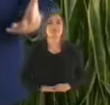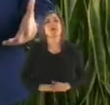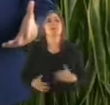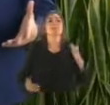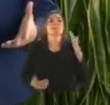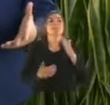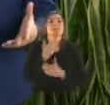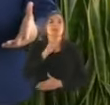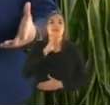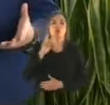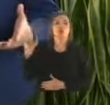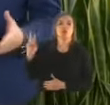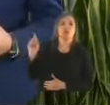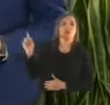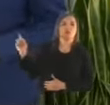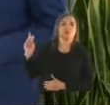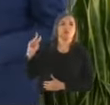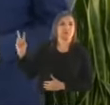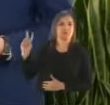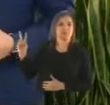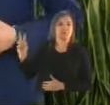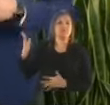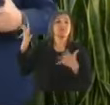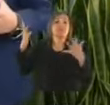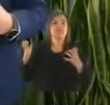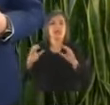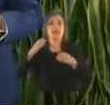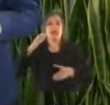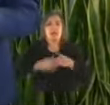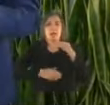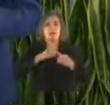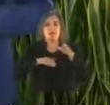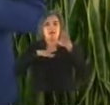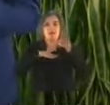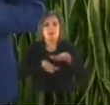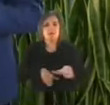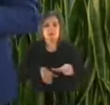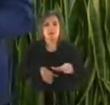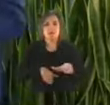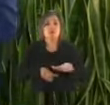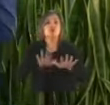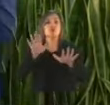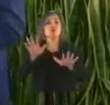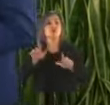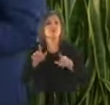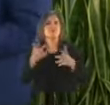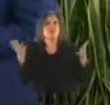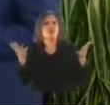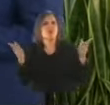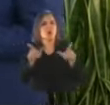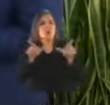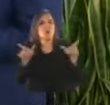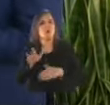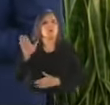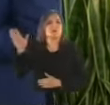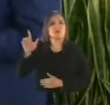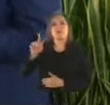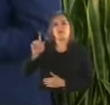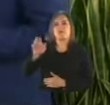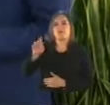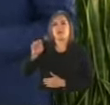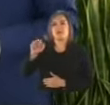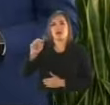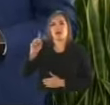Iniciamos parchando con los candidatos, con dos aspirantes a la Cámara de Representantes de dos orillas opuestas. Fernando Posada, de